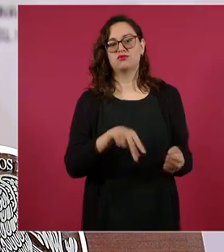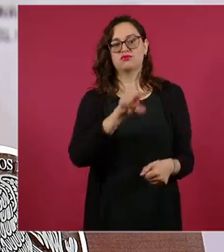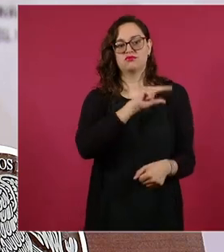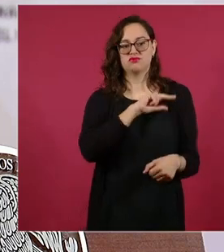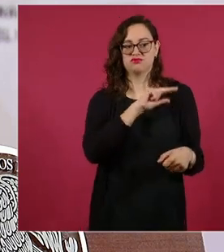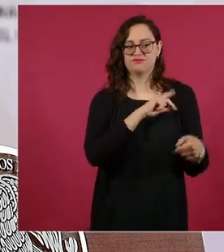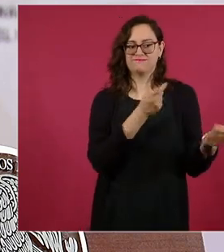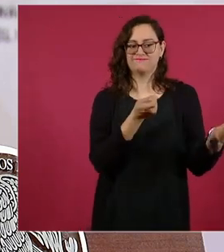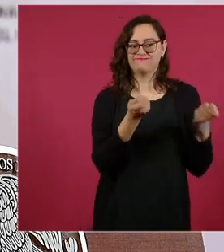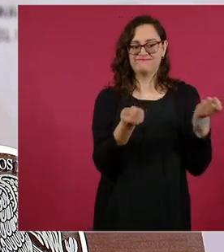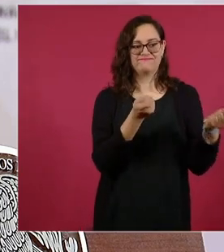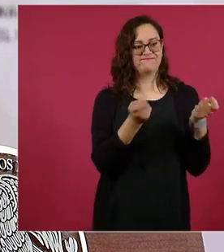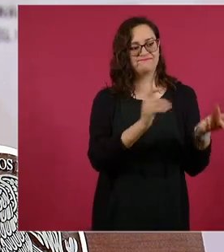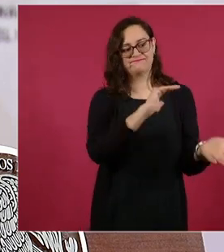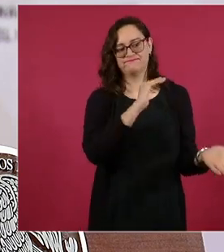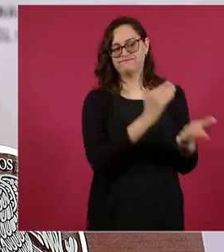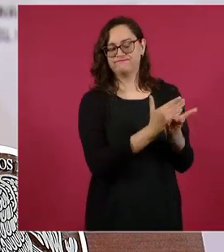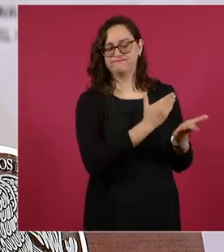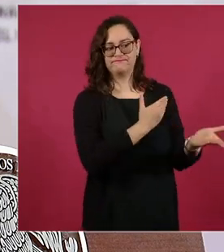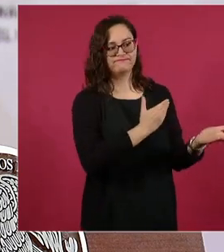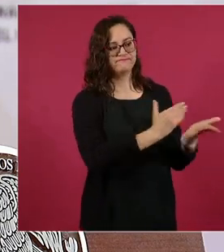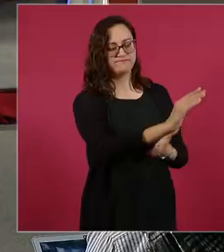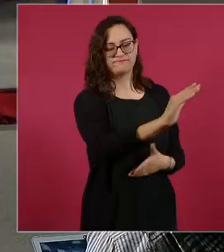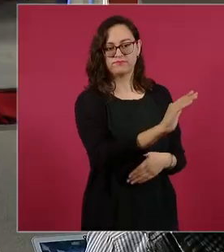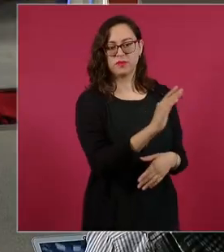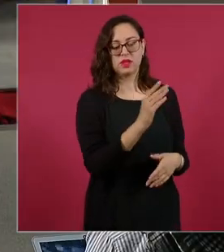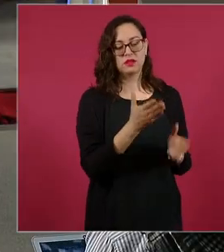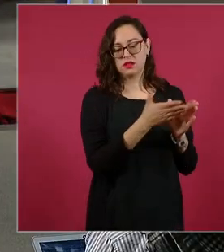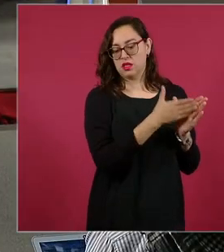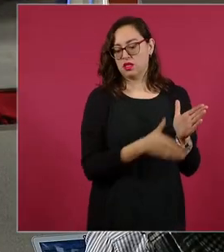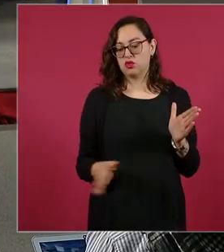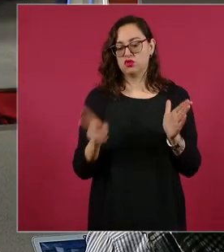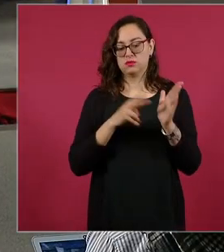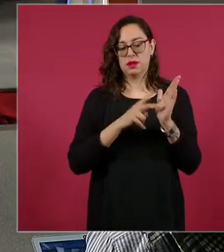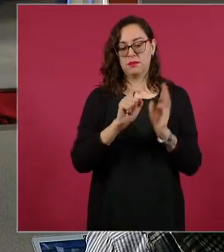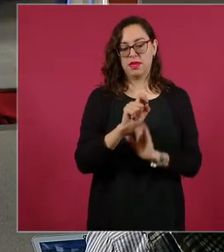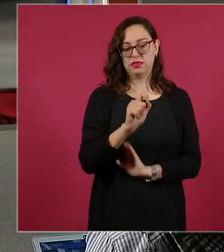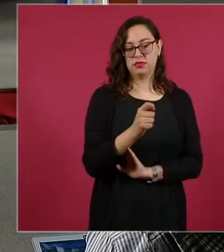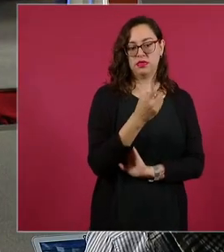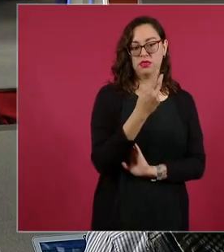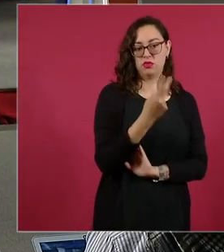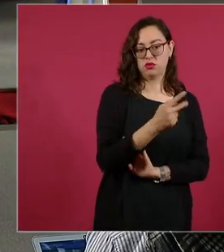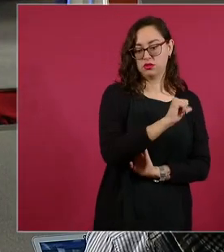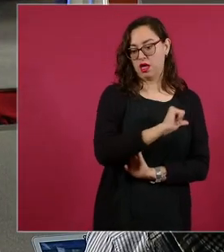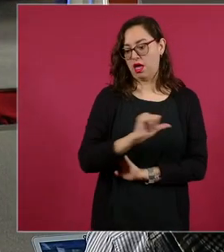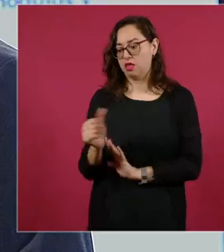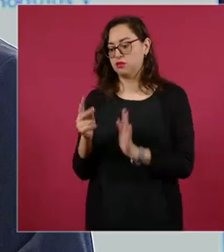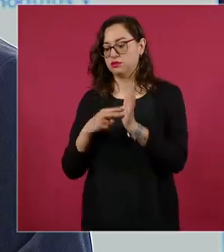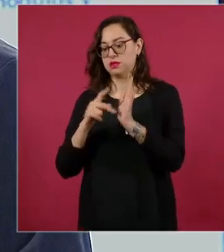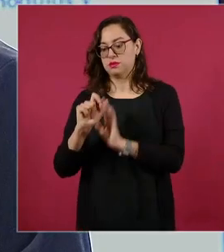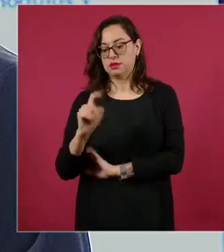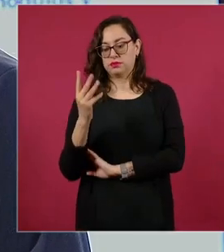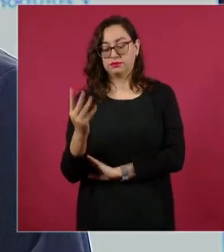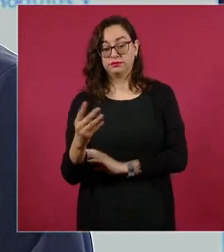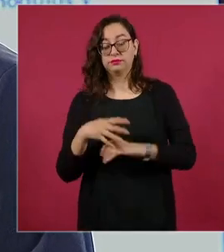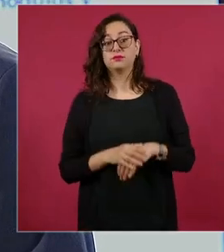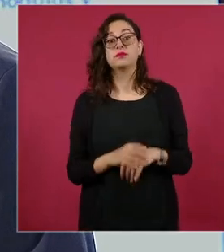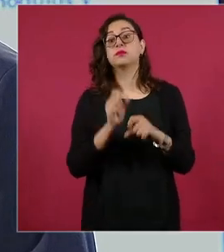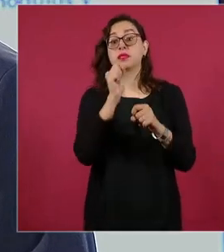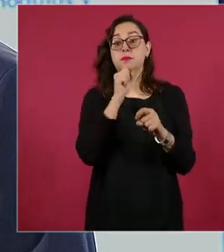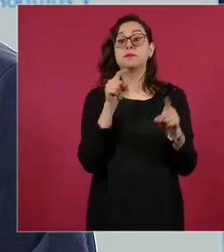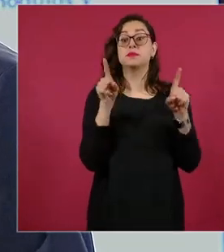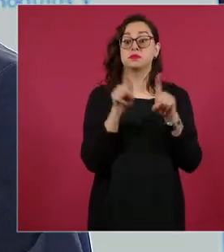24 no hemos bursatilizado nada. Y también encontramos que si en algún tiempo el FOBISTE construyó, también